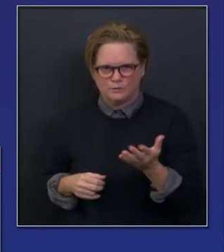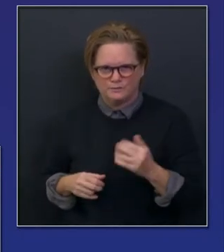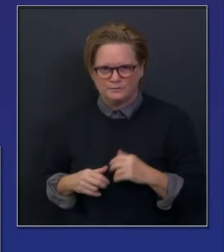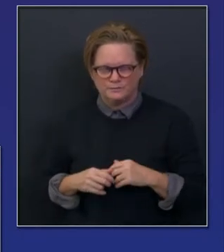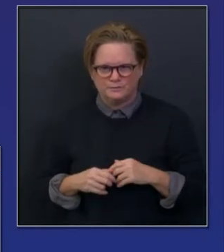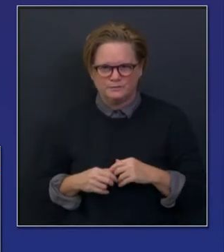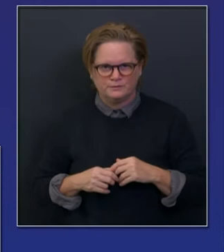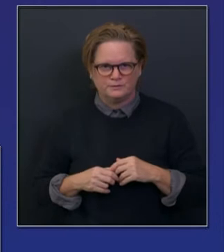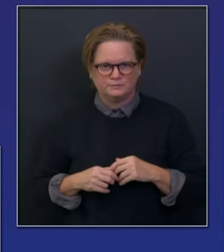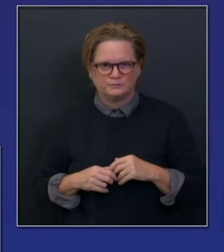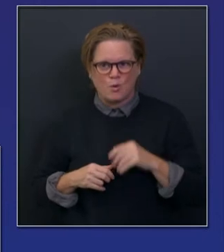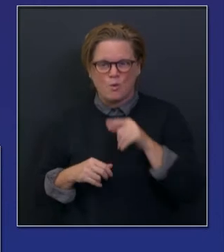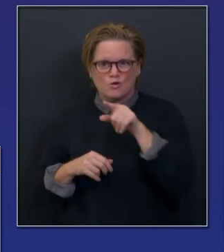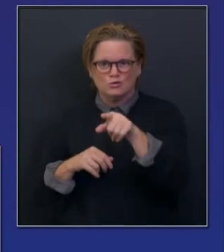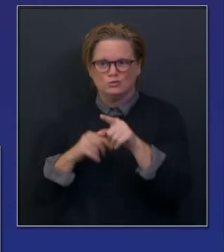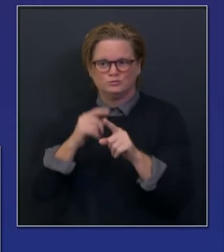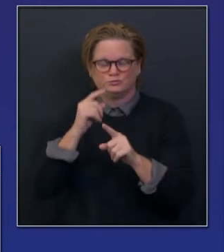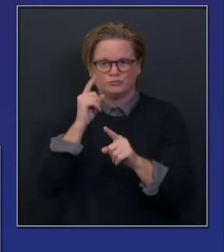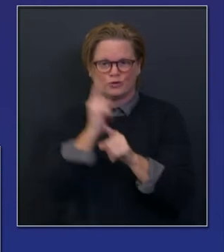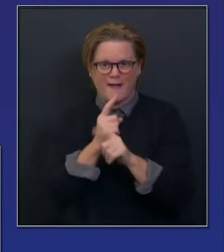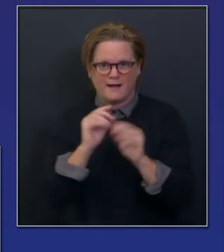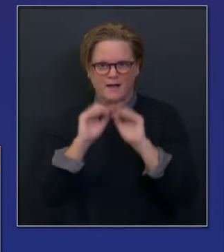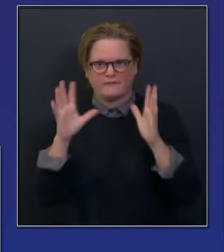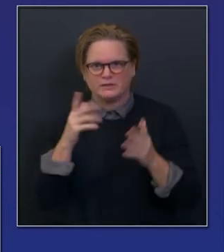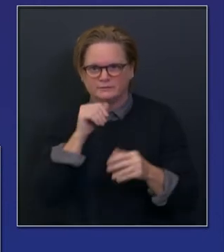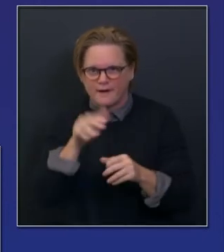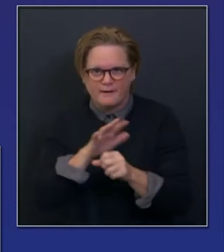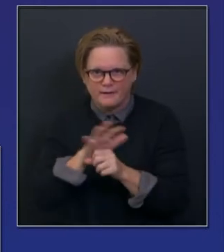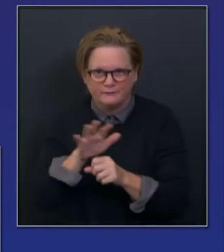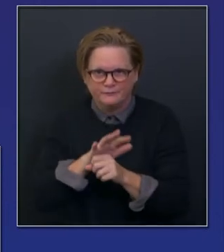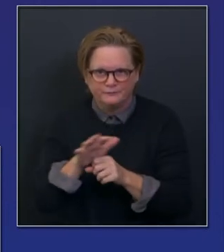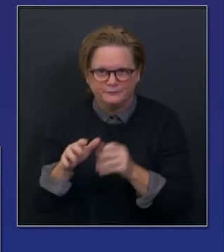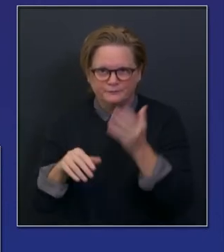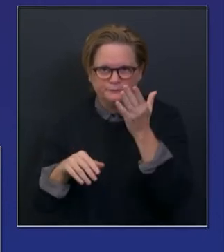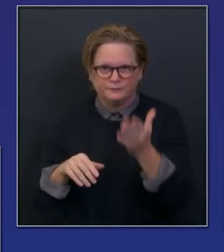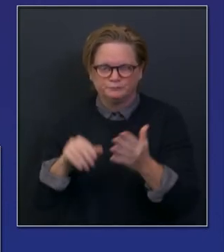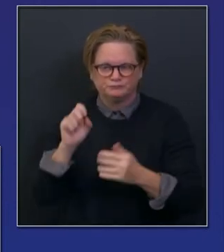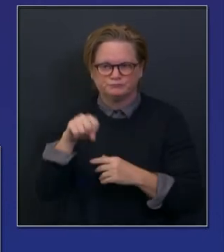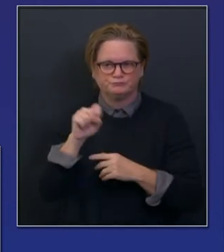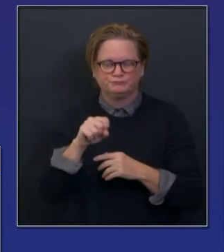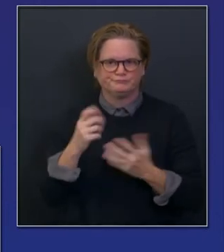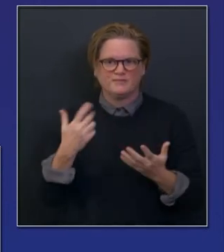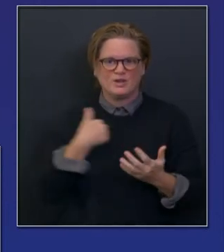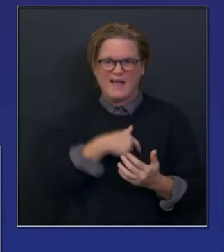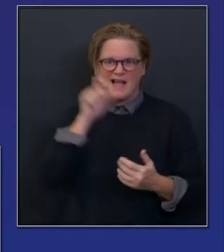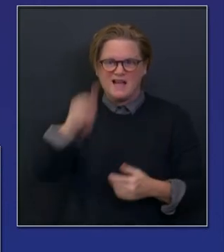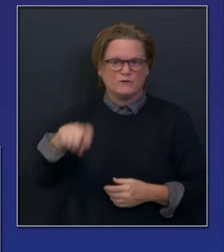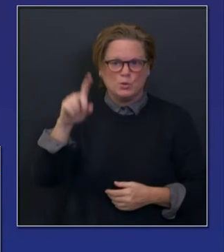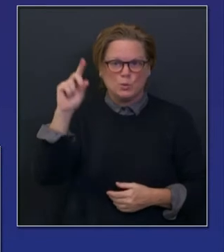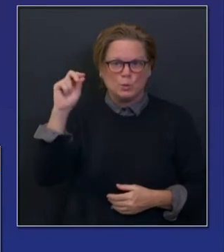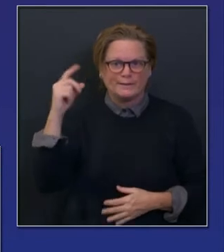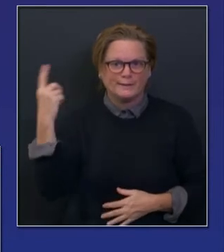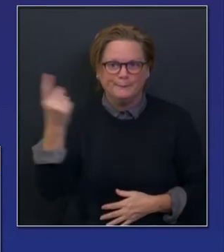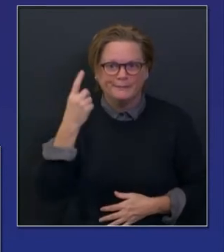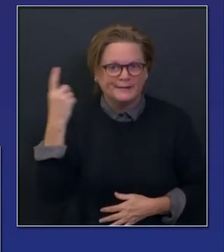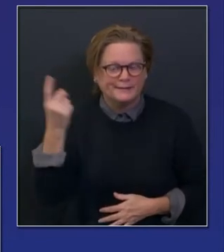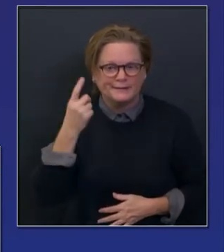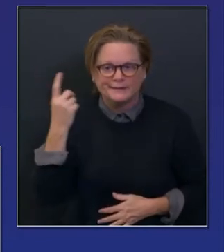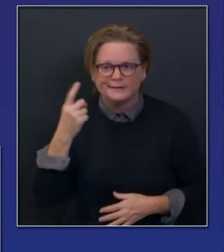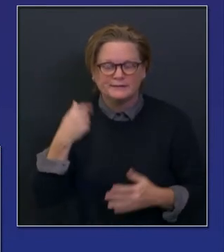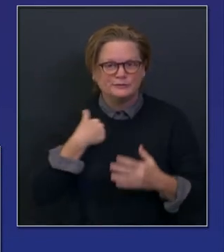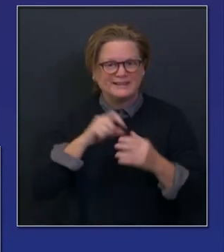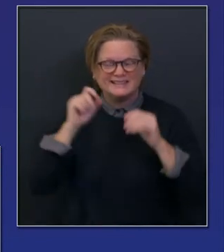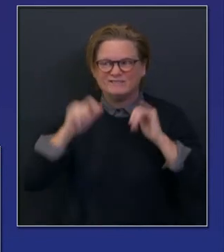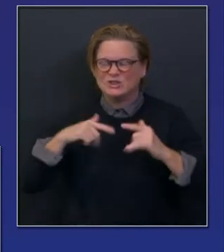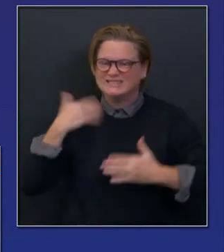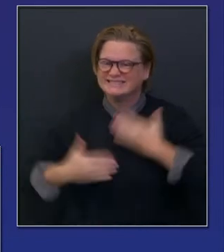que seguiremos adelante con esto, está usted en lo correcto. Y por eso es que esto es un esfuerzo tan dinámico. Estamos obteniendo más y más personas a